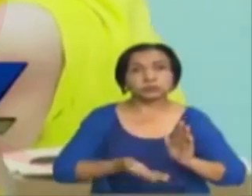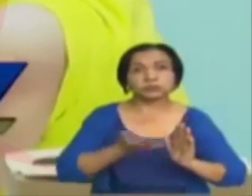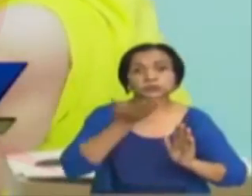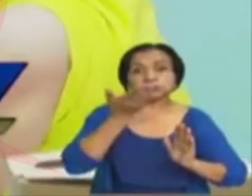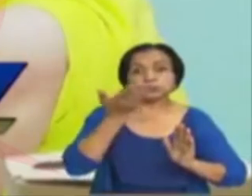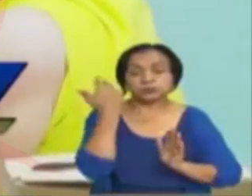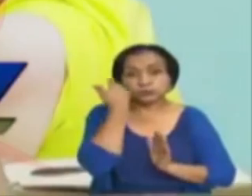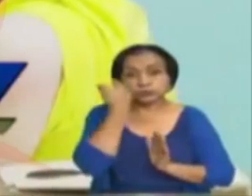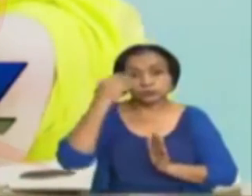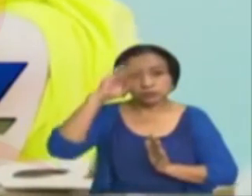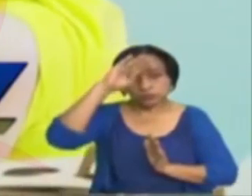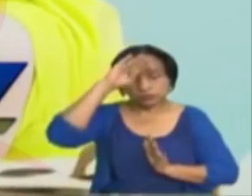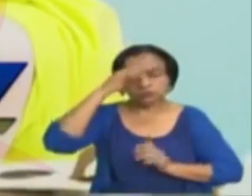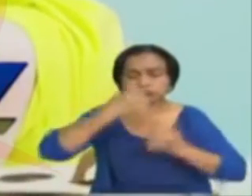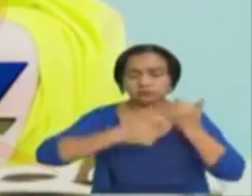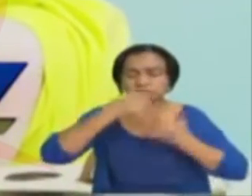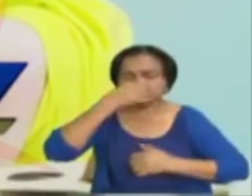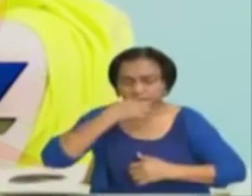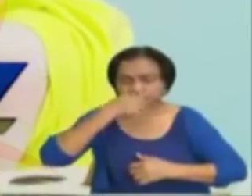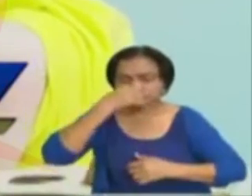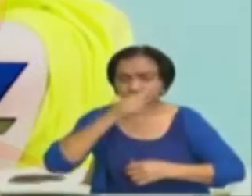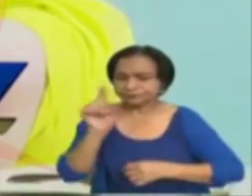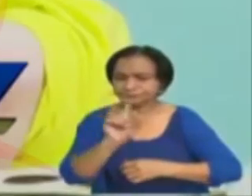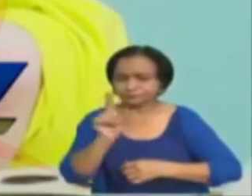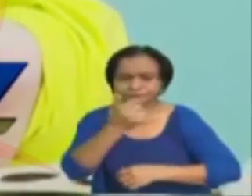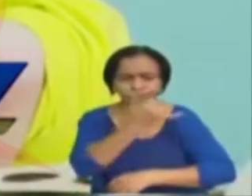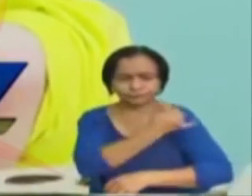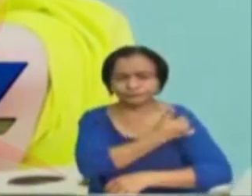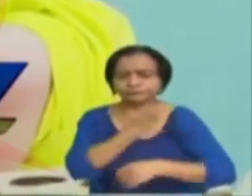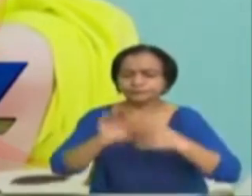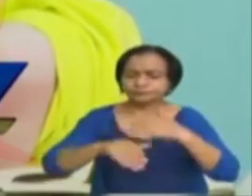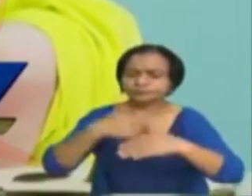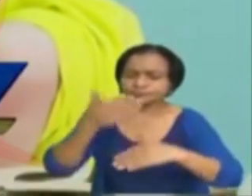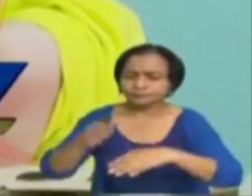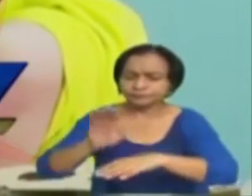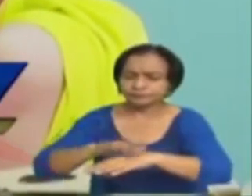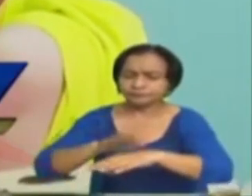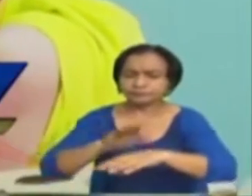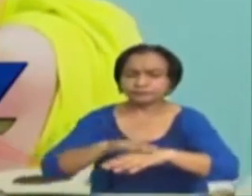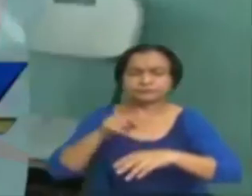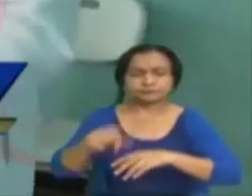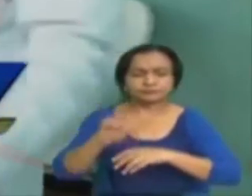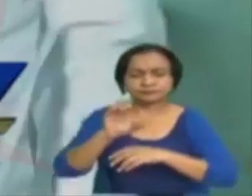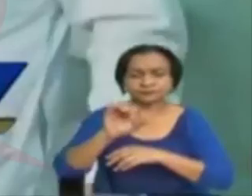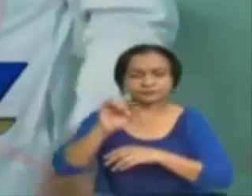calendarizadas. Con el nuevo lote de vacunas Sputnik V que llegó a nuestro país